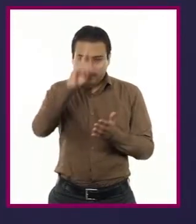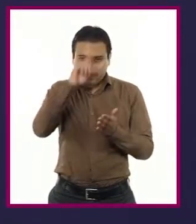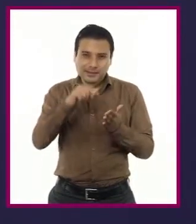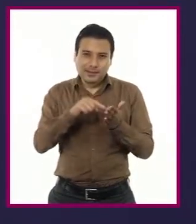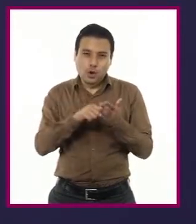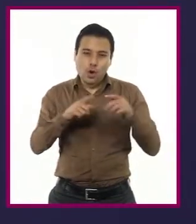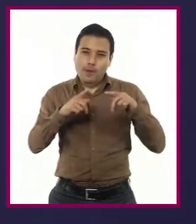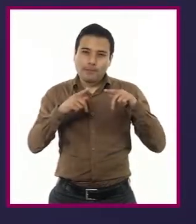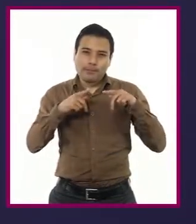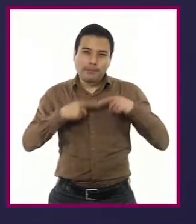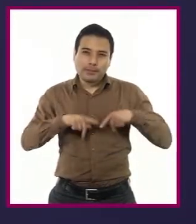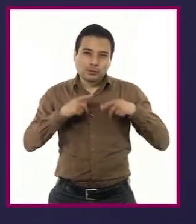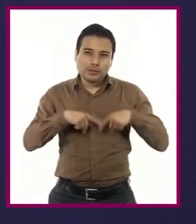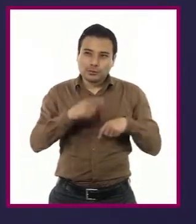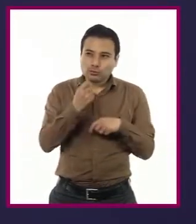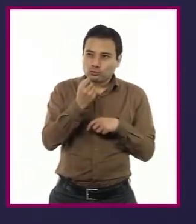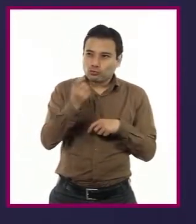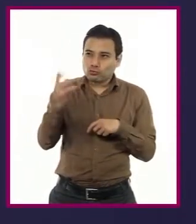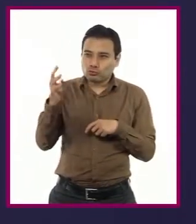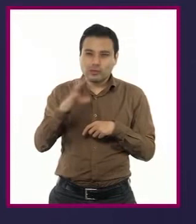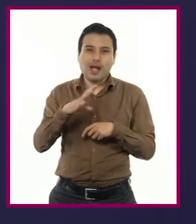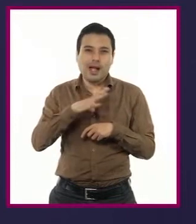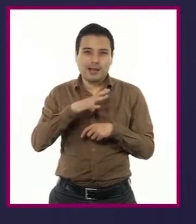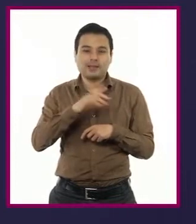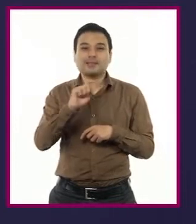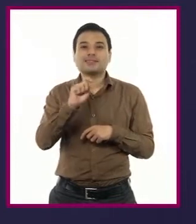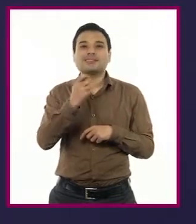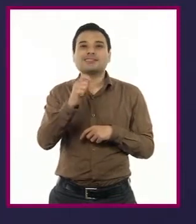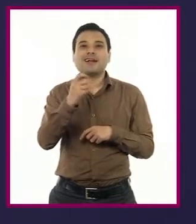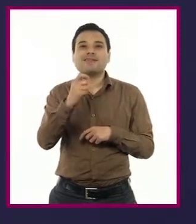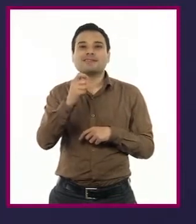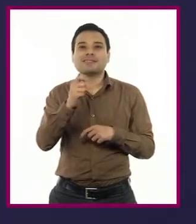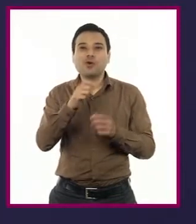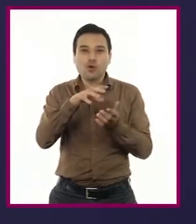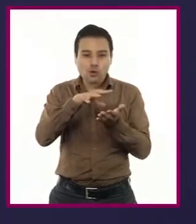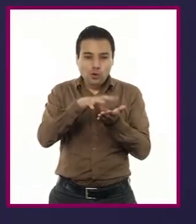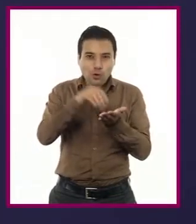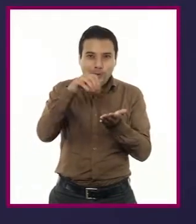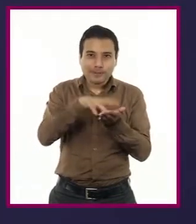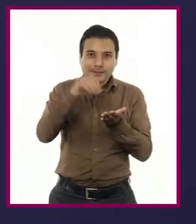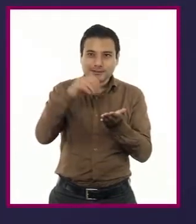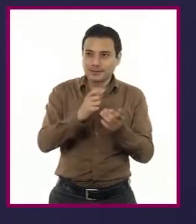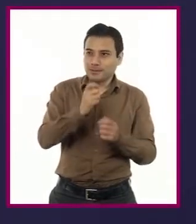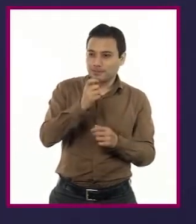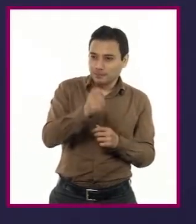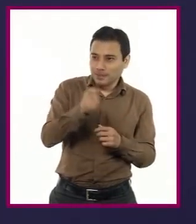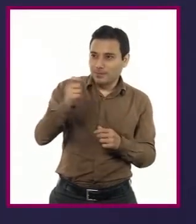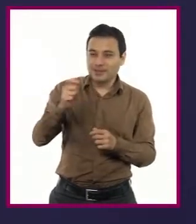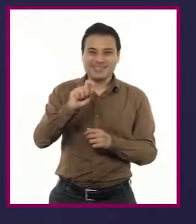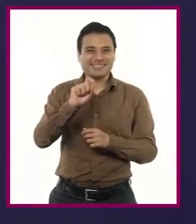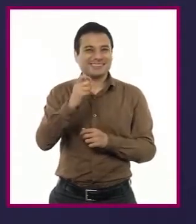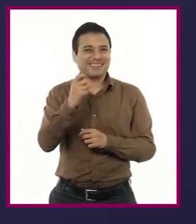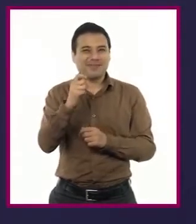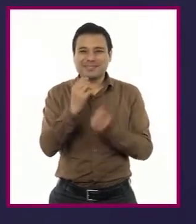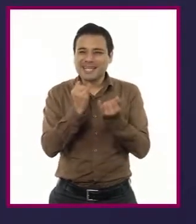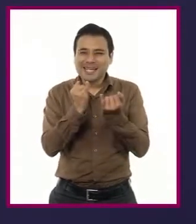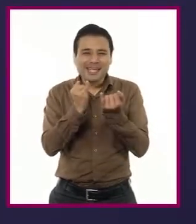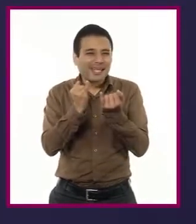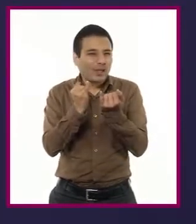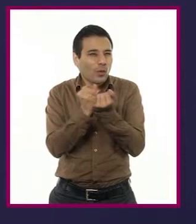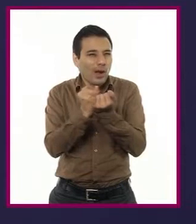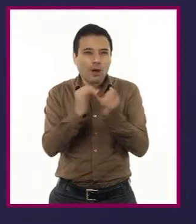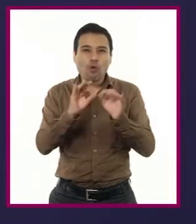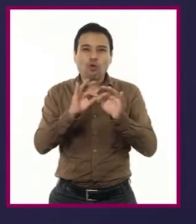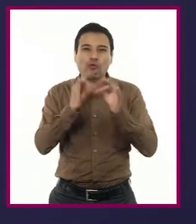necesitarán 2 o más copias de las llaves para poder ingresar a la vivienda. Estas llaves deben ser idénticas en tamaño y forma,